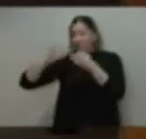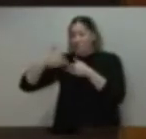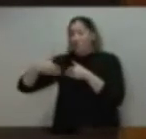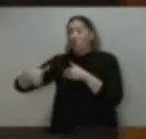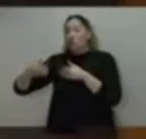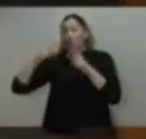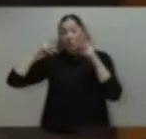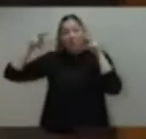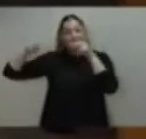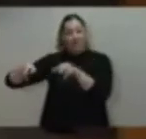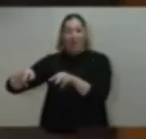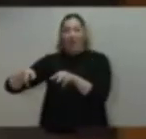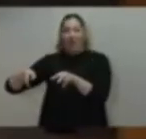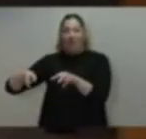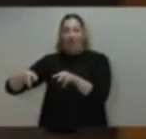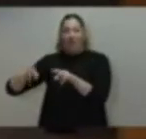también